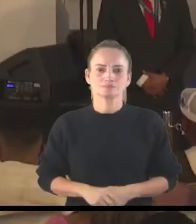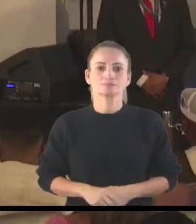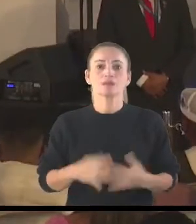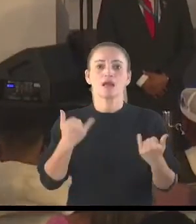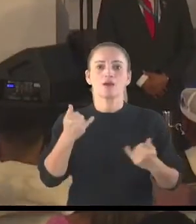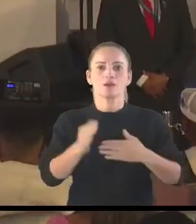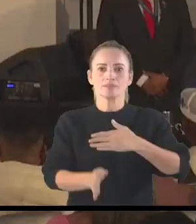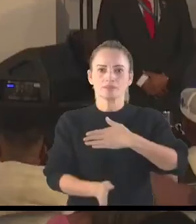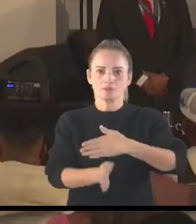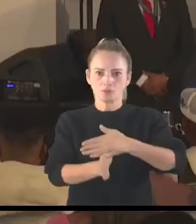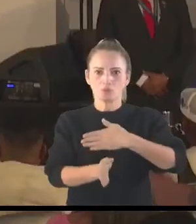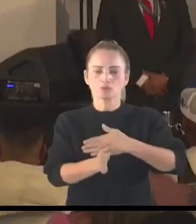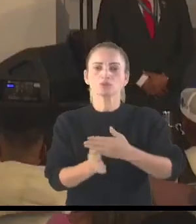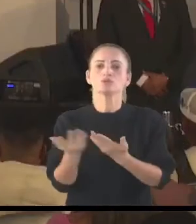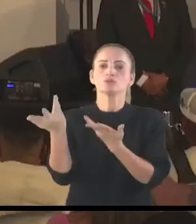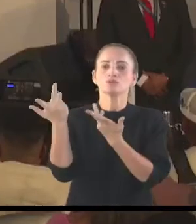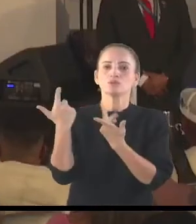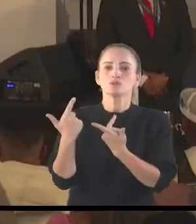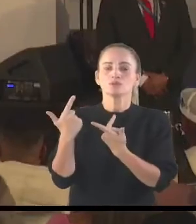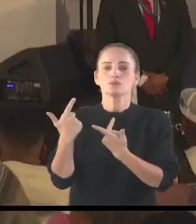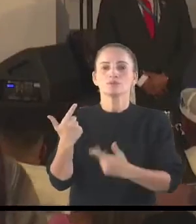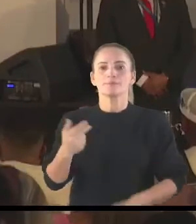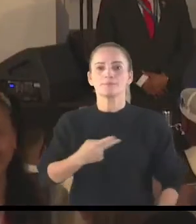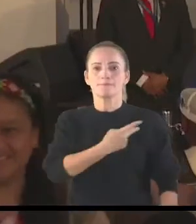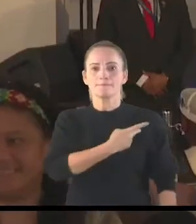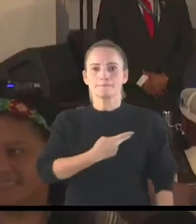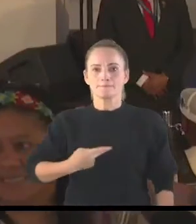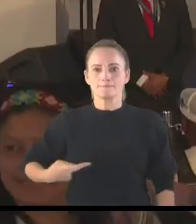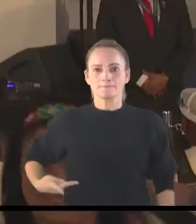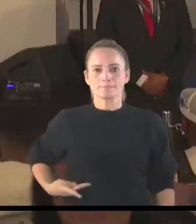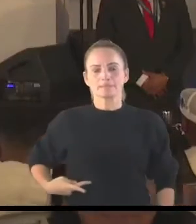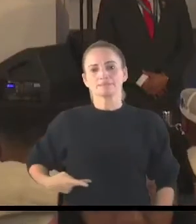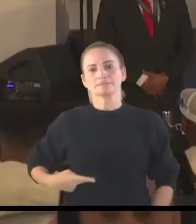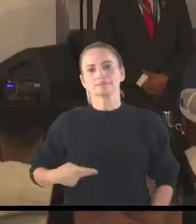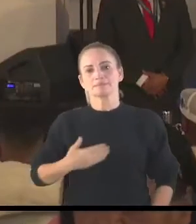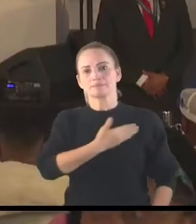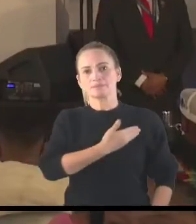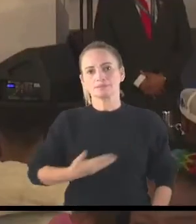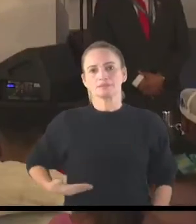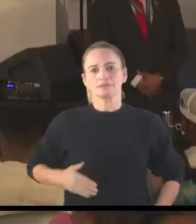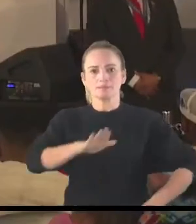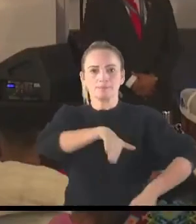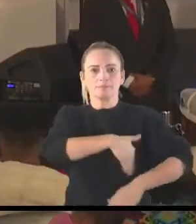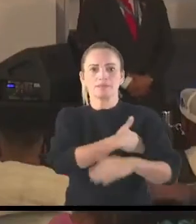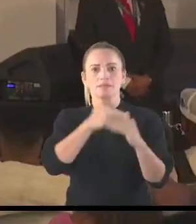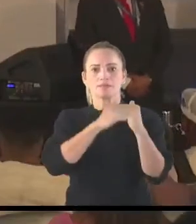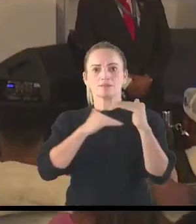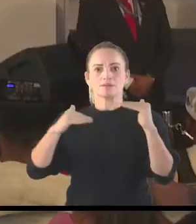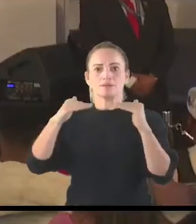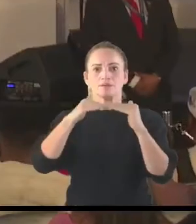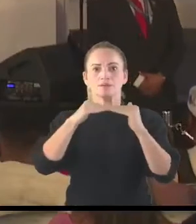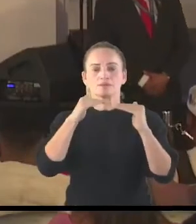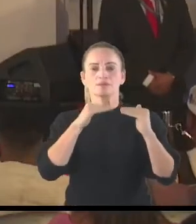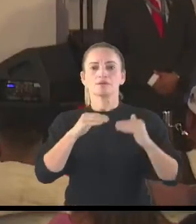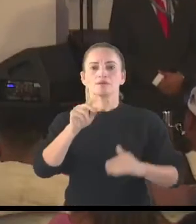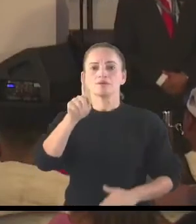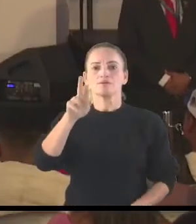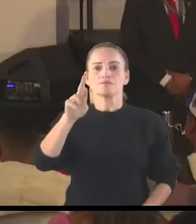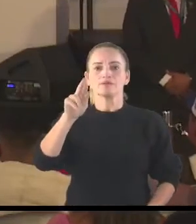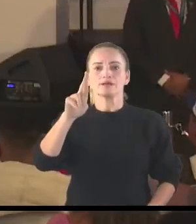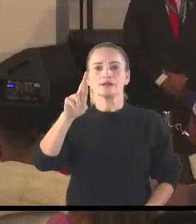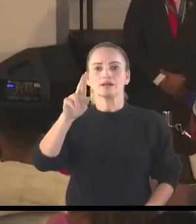A continuación, escucharemos a la señora Vicepresidenta de la República y Ministra de la Igualdad y de la Equidad,